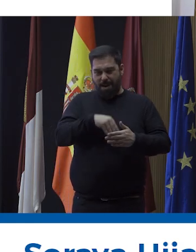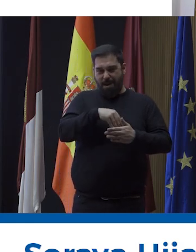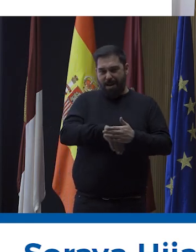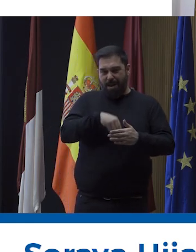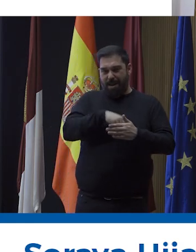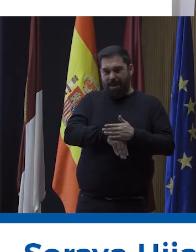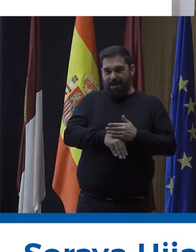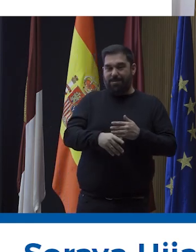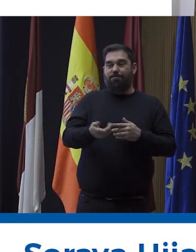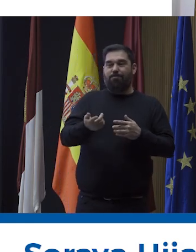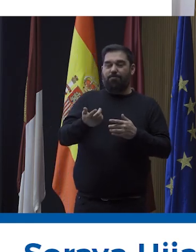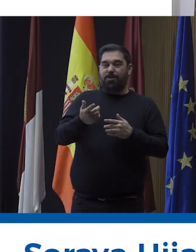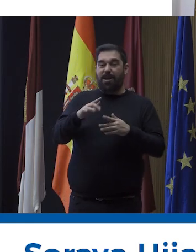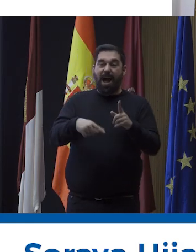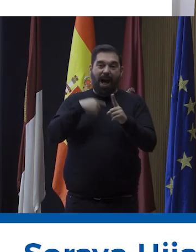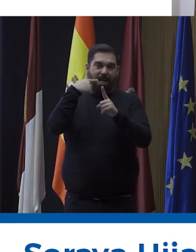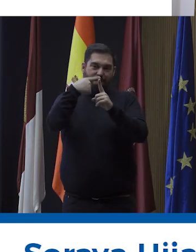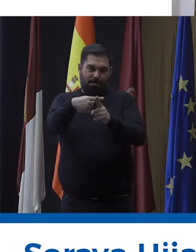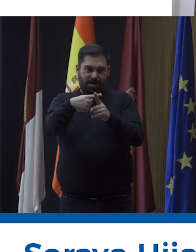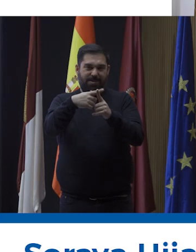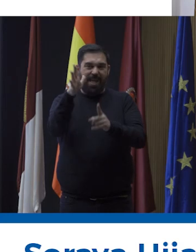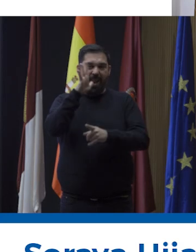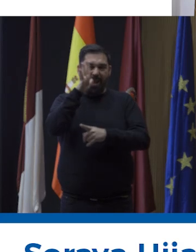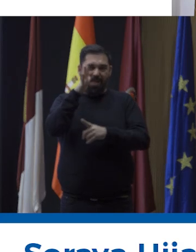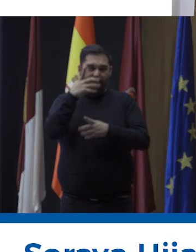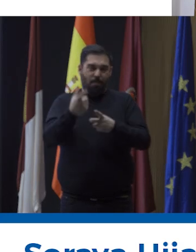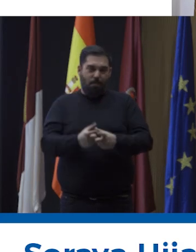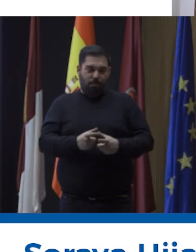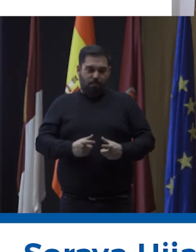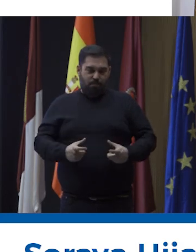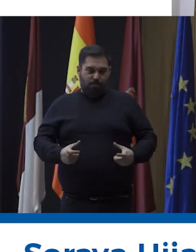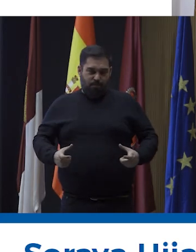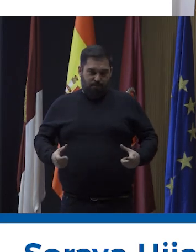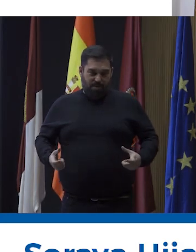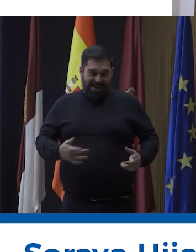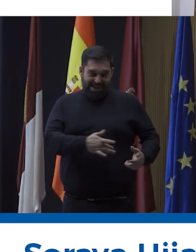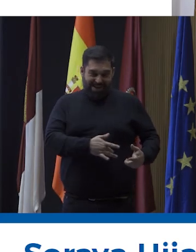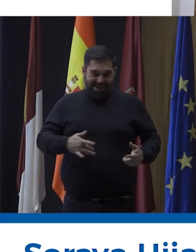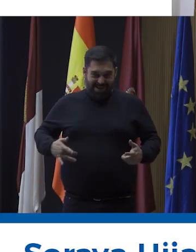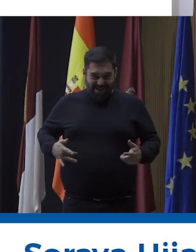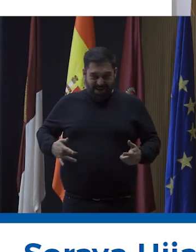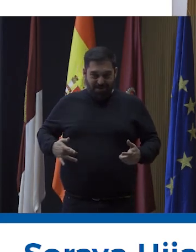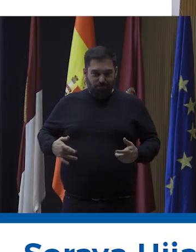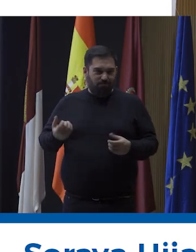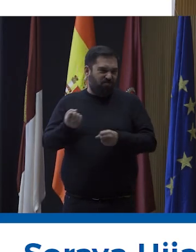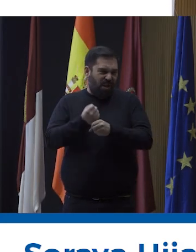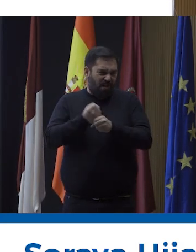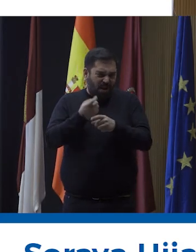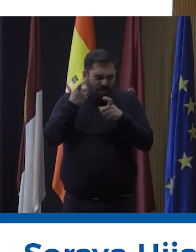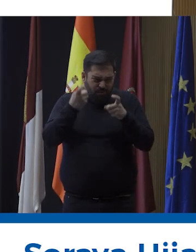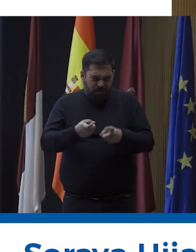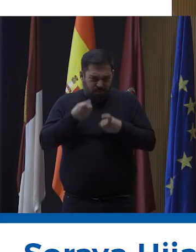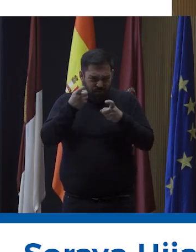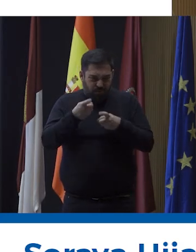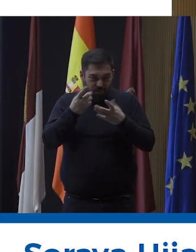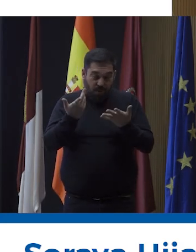que estás metiéndole líquidos y al final lo que estás haciendo es trabajar a tu riñón mucho más, ¿vale? Entonces, ojo con